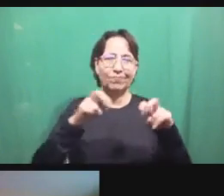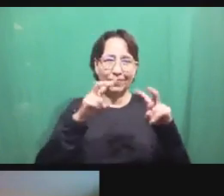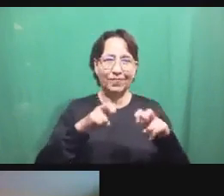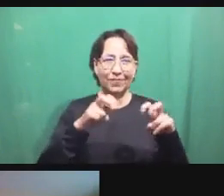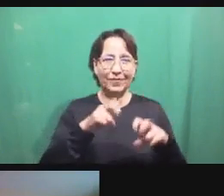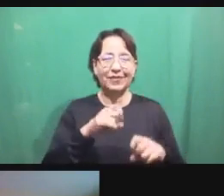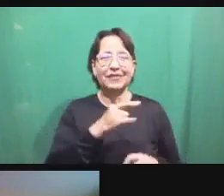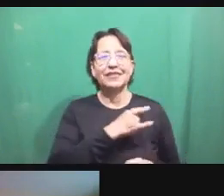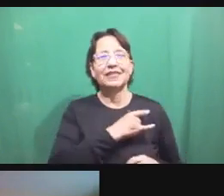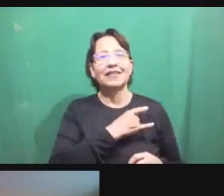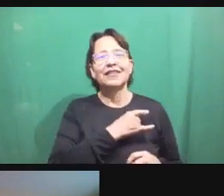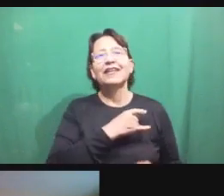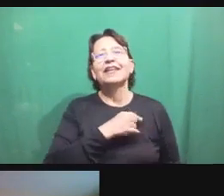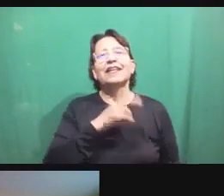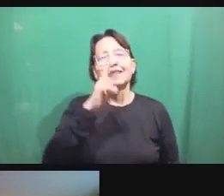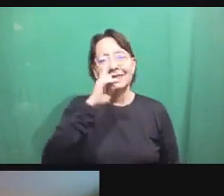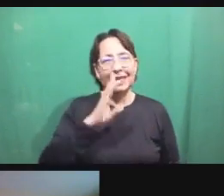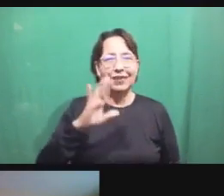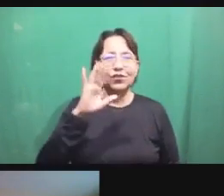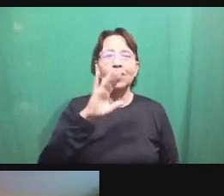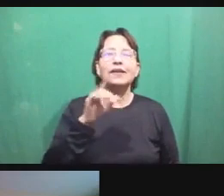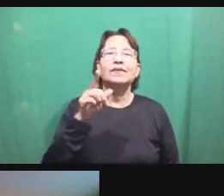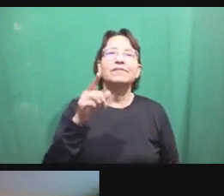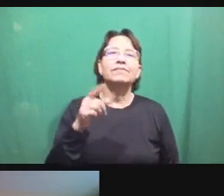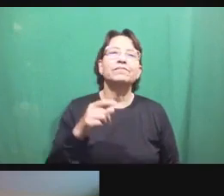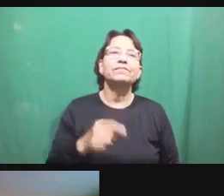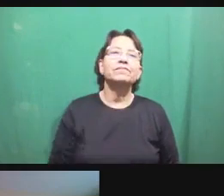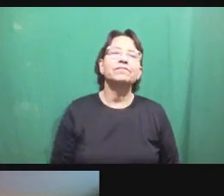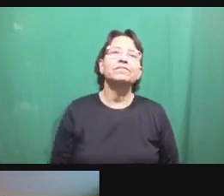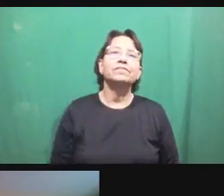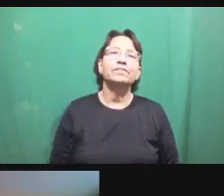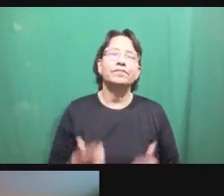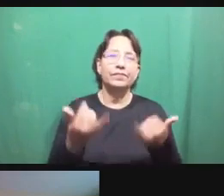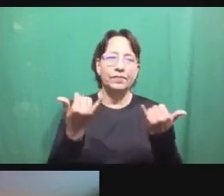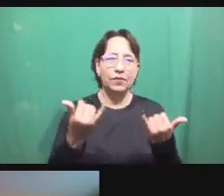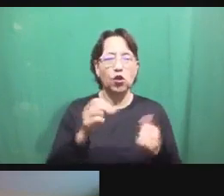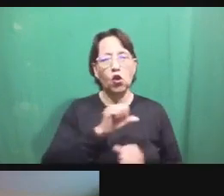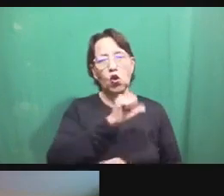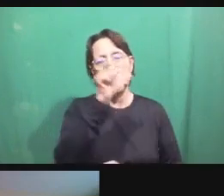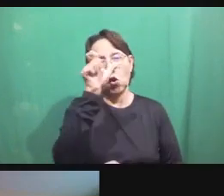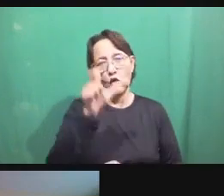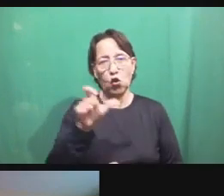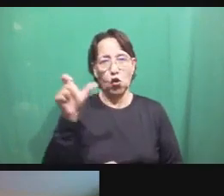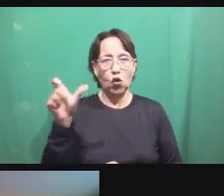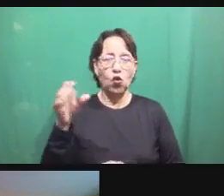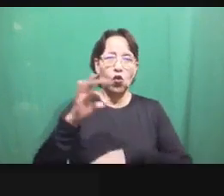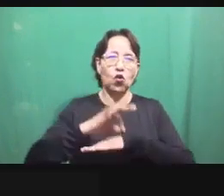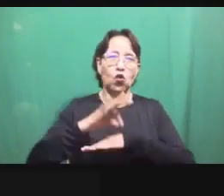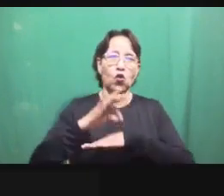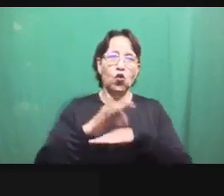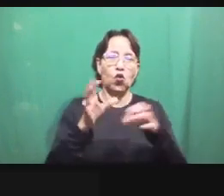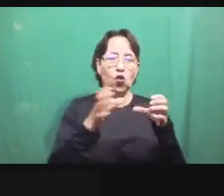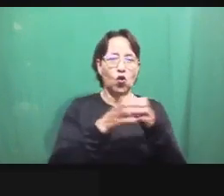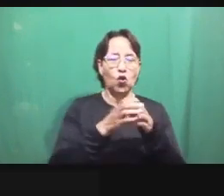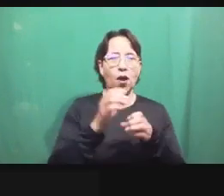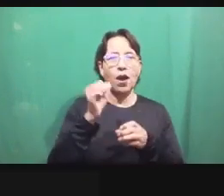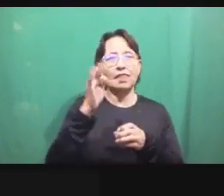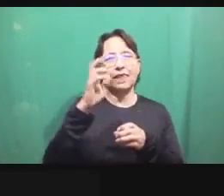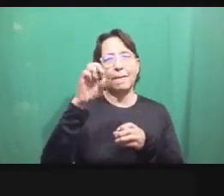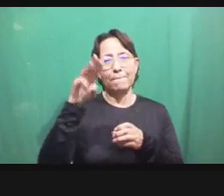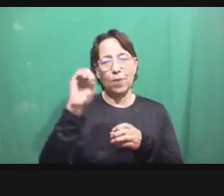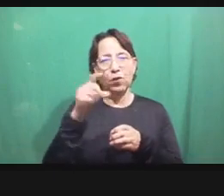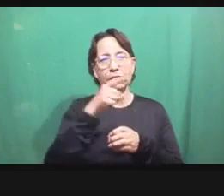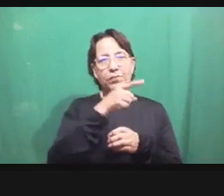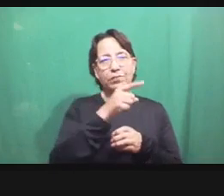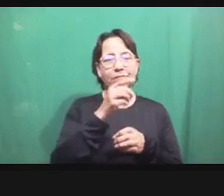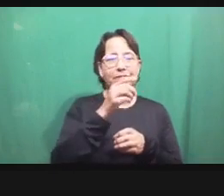Universidad Nacional de Colombia. El siguiente o los siguientes invitados serán la Fundación Colectivo Atempo, representada por